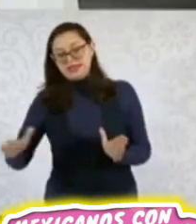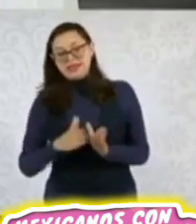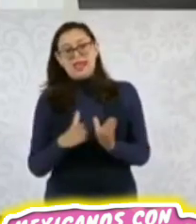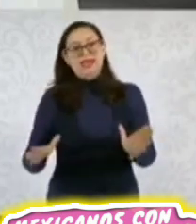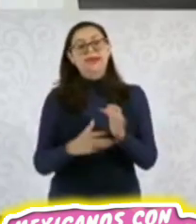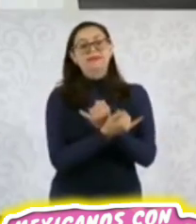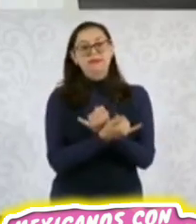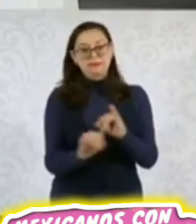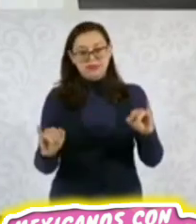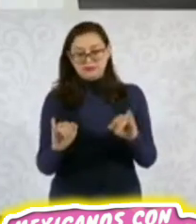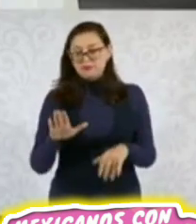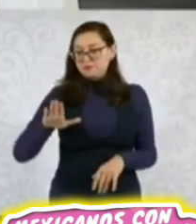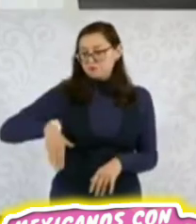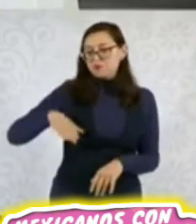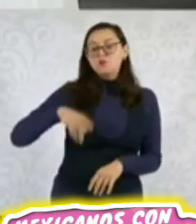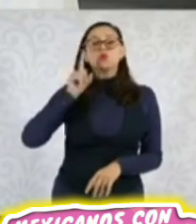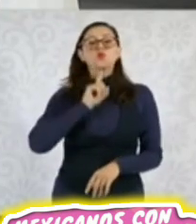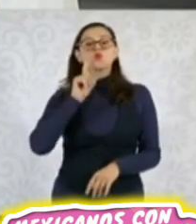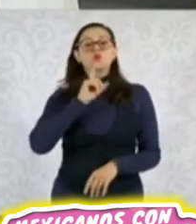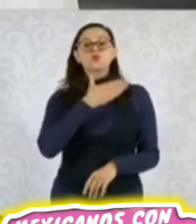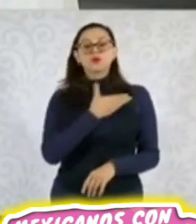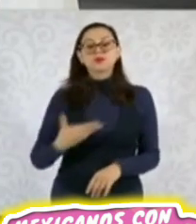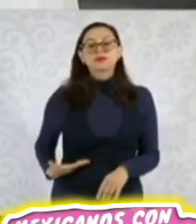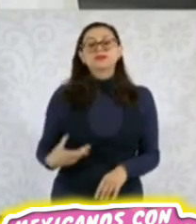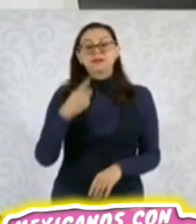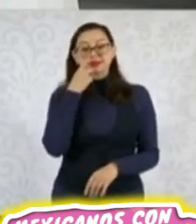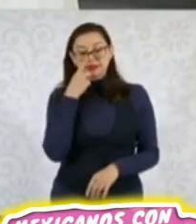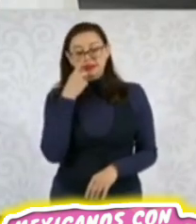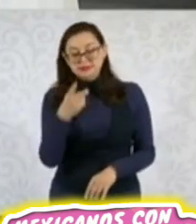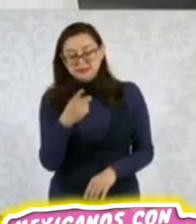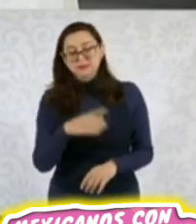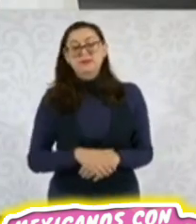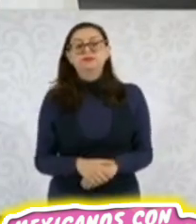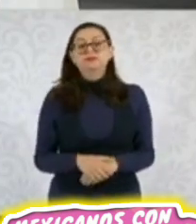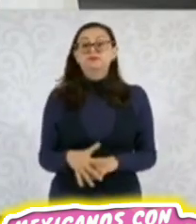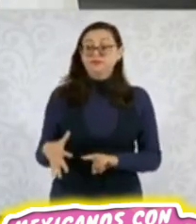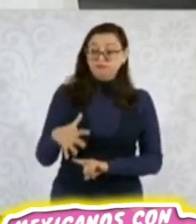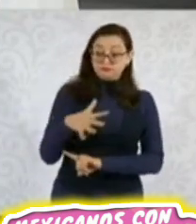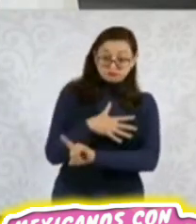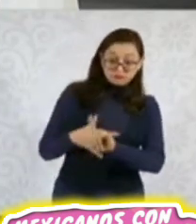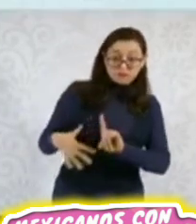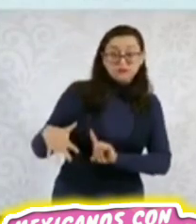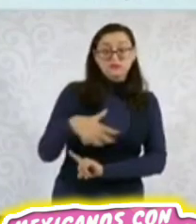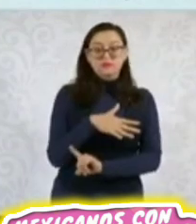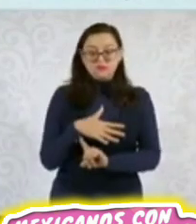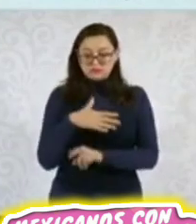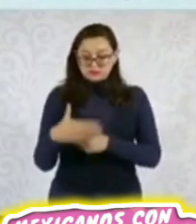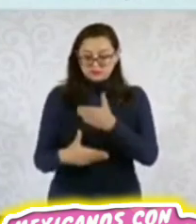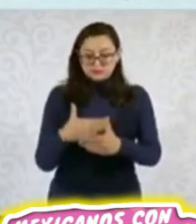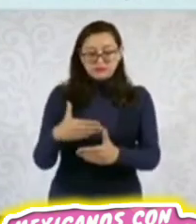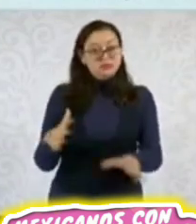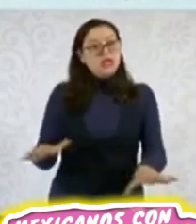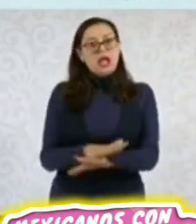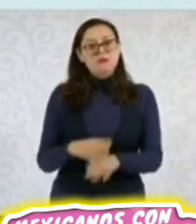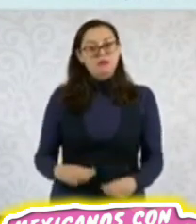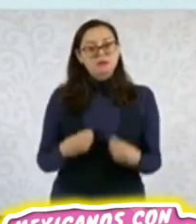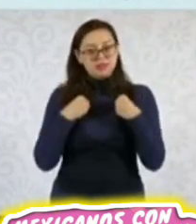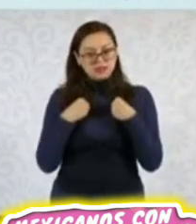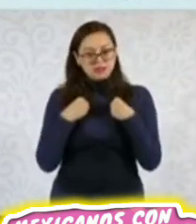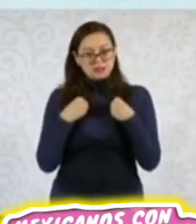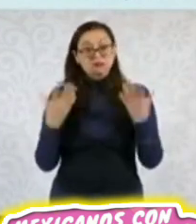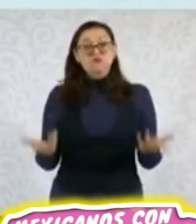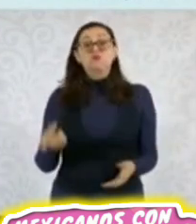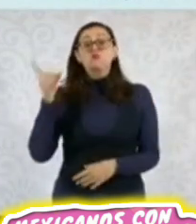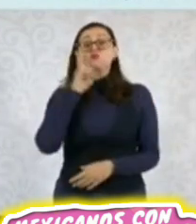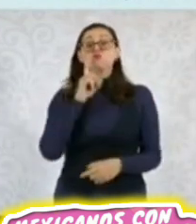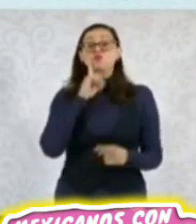nos decía la presidenta hace un momento. Tus condiciones también van a implicar en tu destino. ¿Qué quiere decir esto? Que cuando hablemos de historia